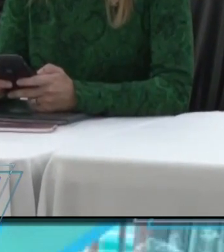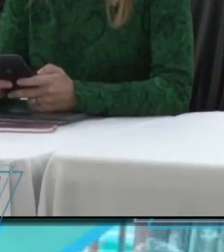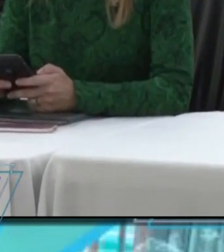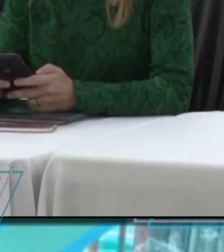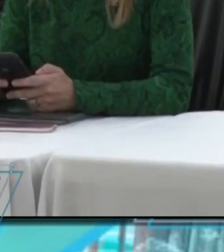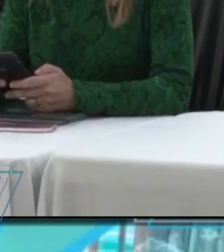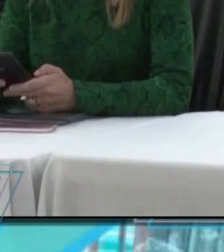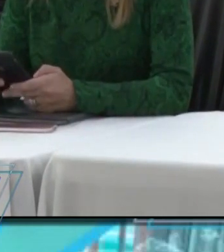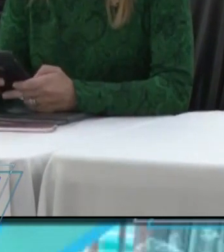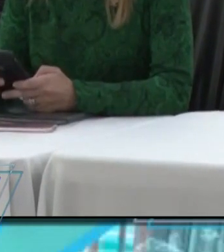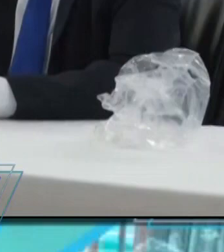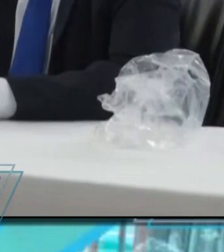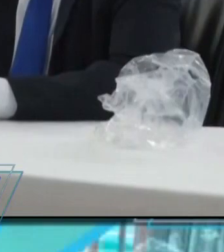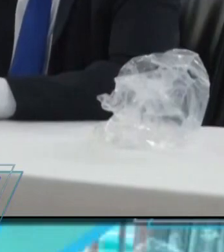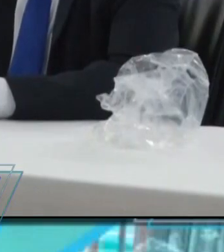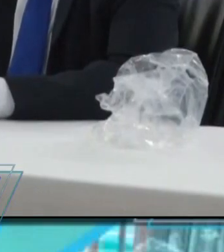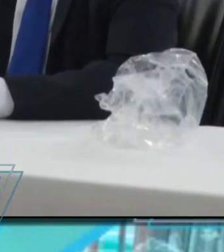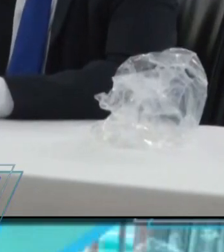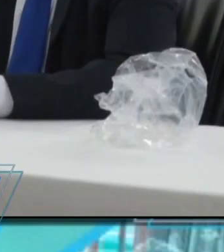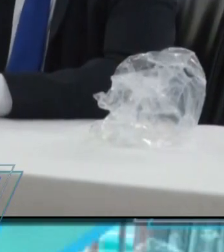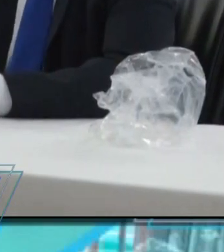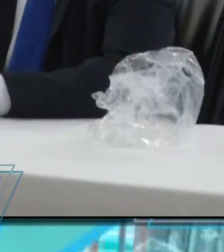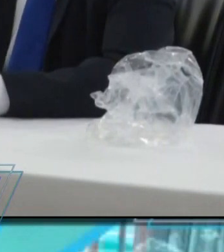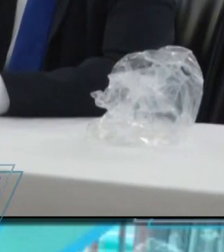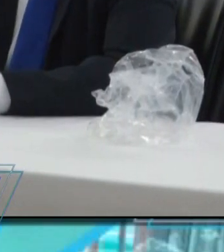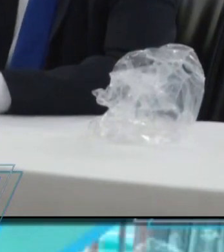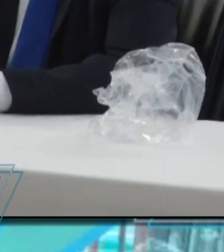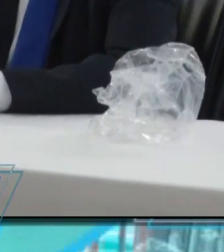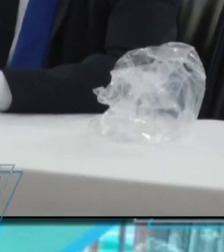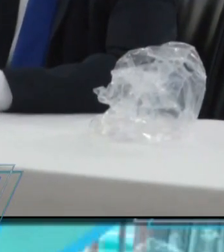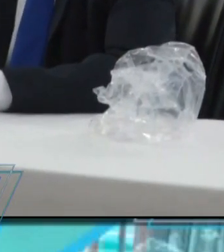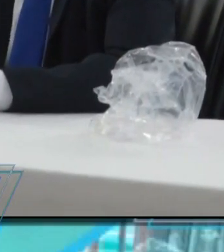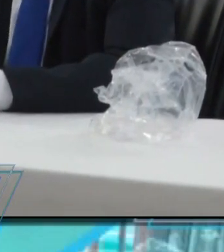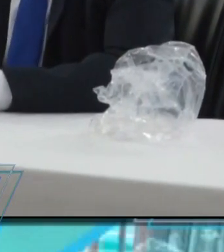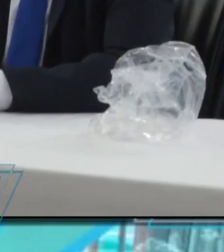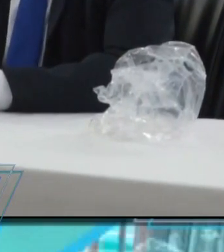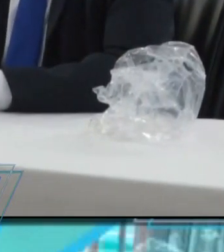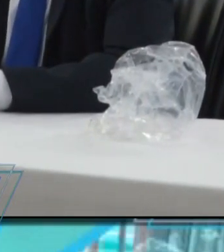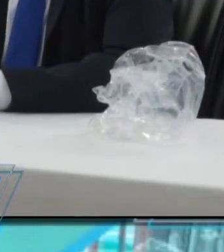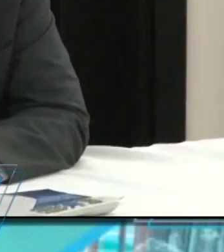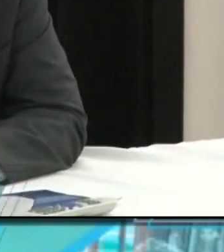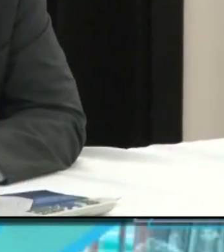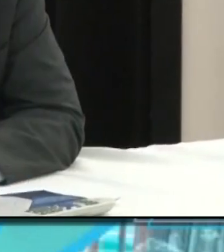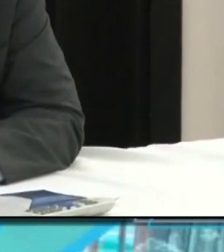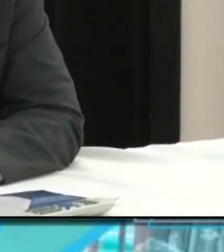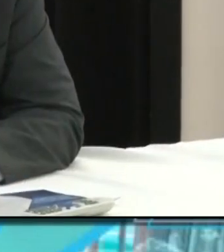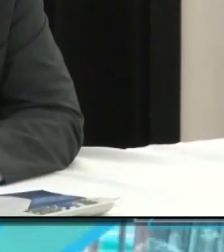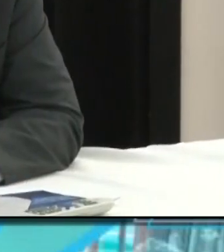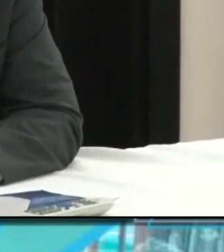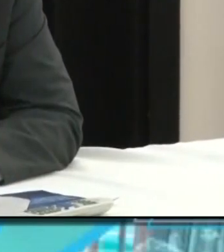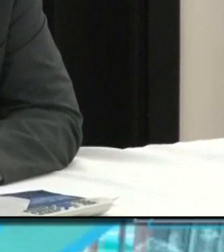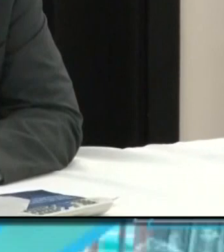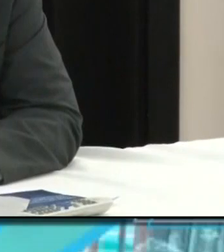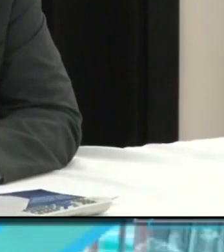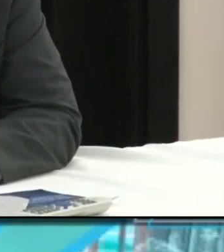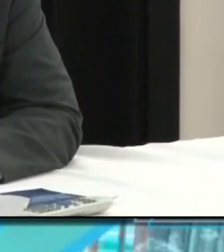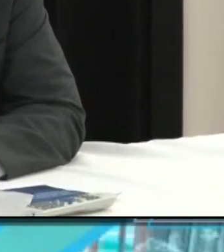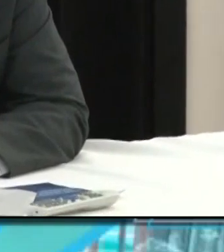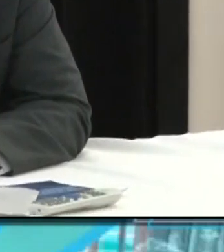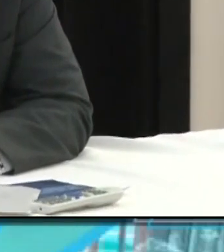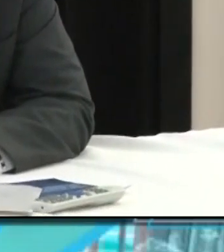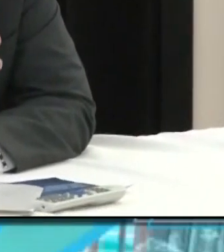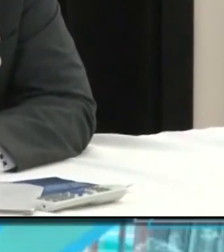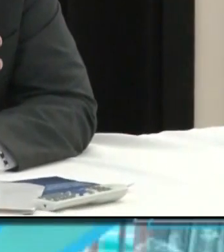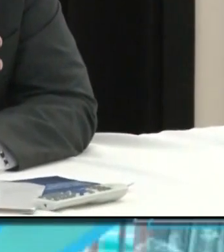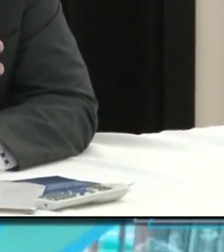darle al gobierno los recursos de un empréstito por 380 millones de dólares. Eso se discutió hoy precisamente en el plenario,